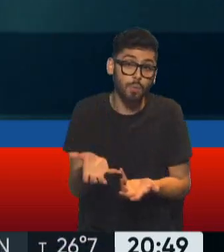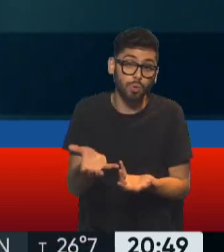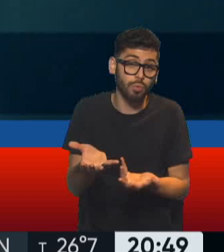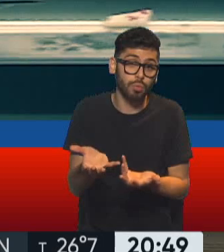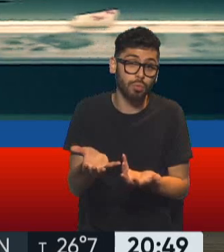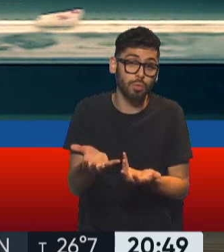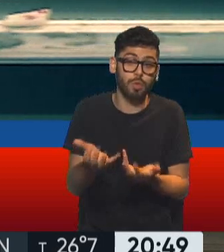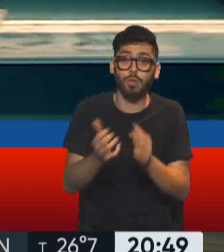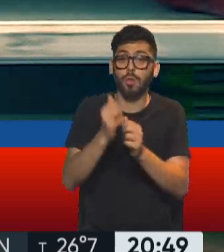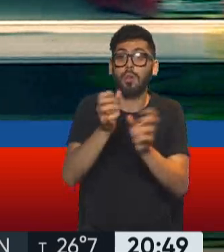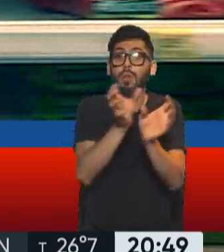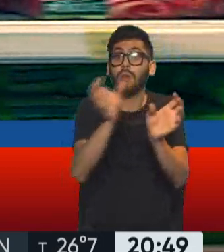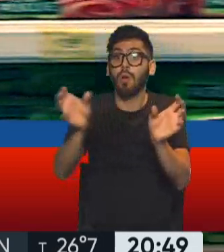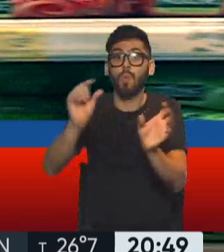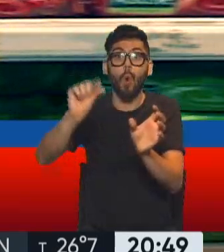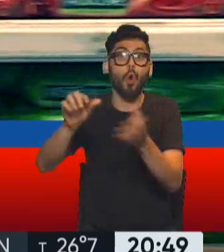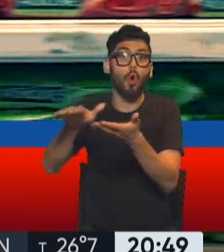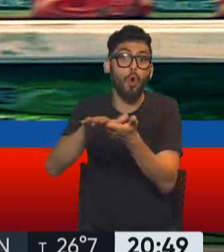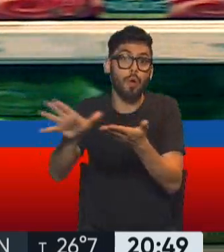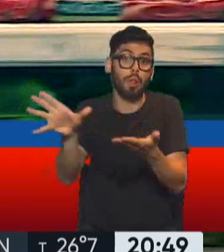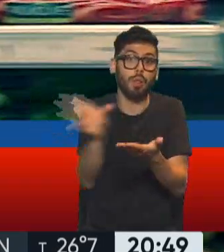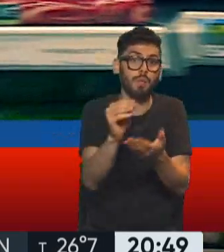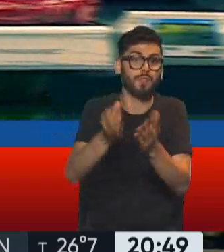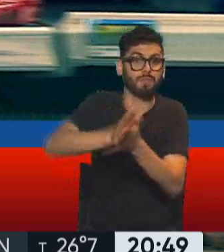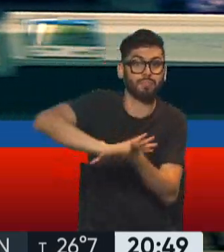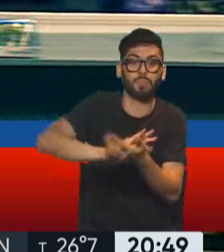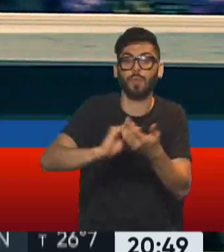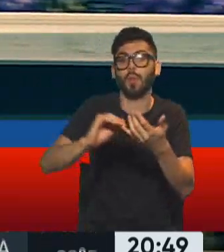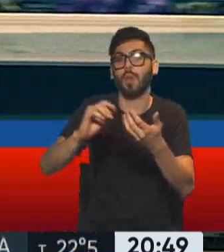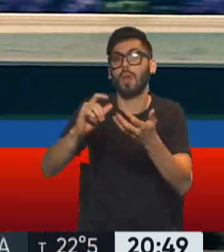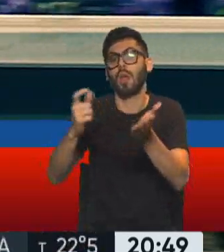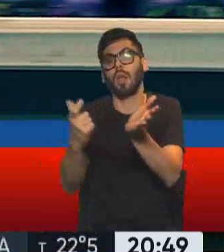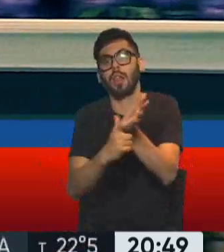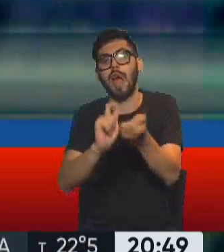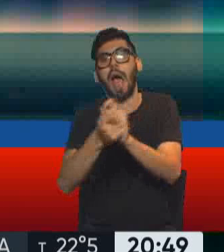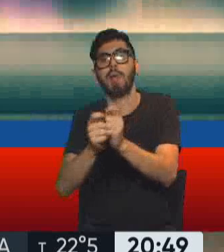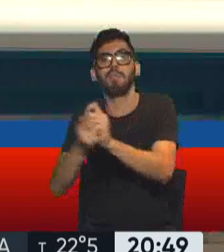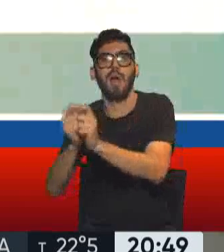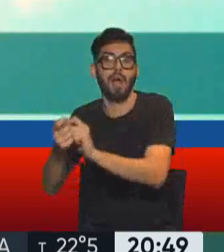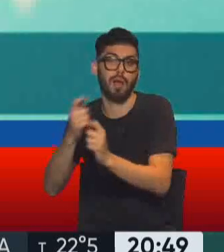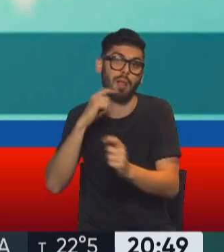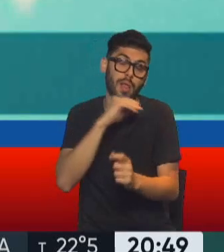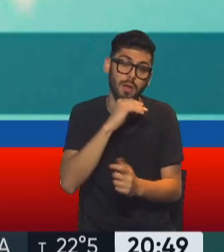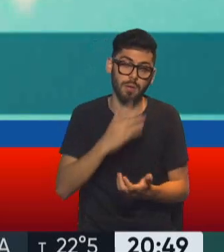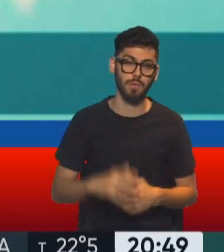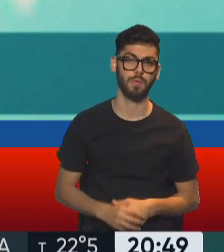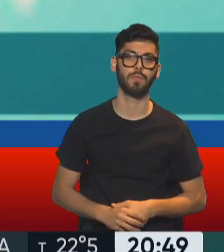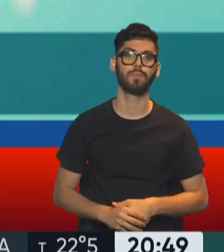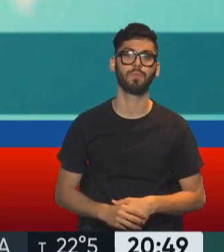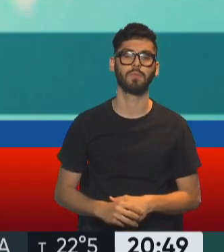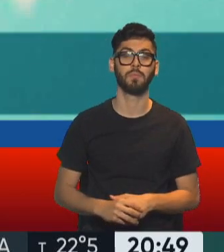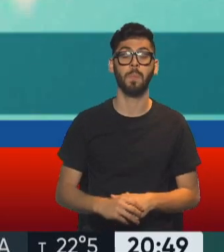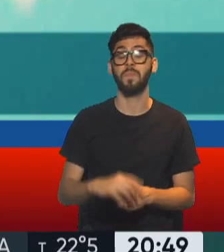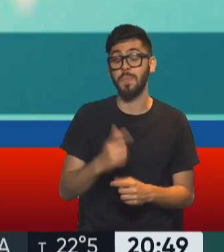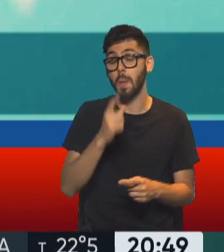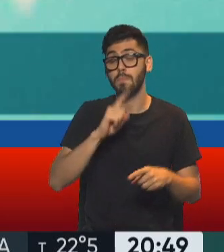Desaparece el producto de las góndolas, desabastecimiento, se cambia la etiqueta para aparecer como otro producto. Hay un juego